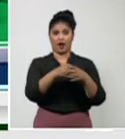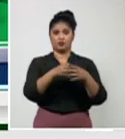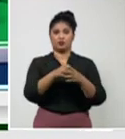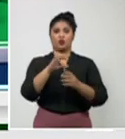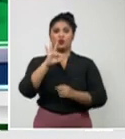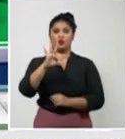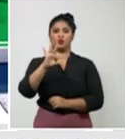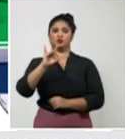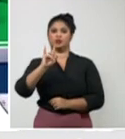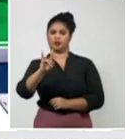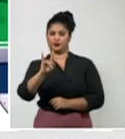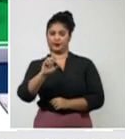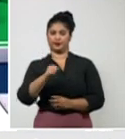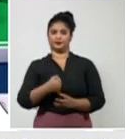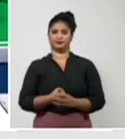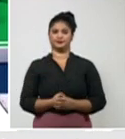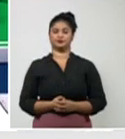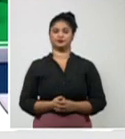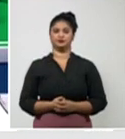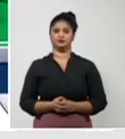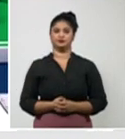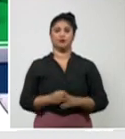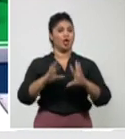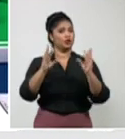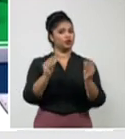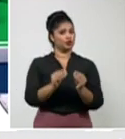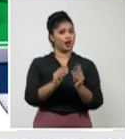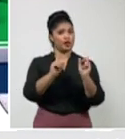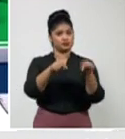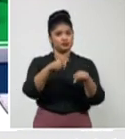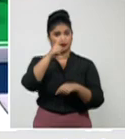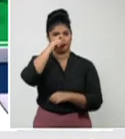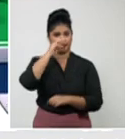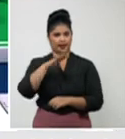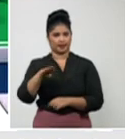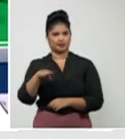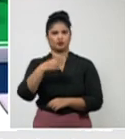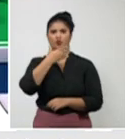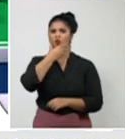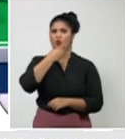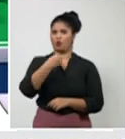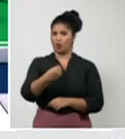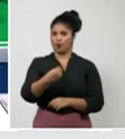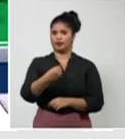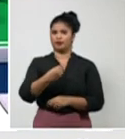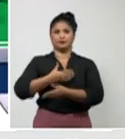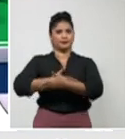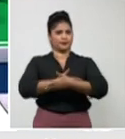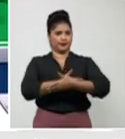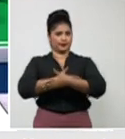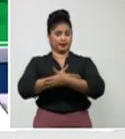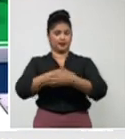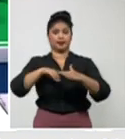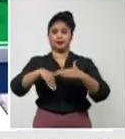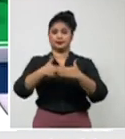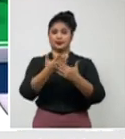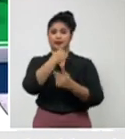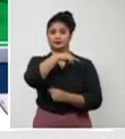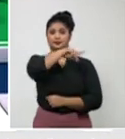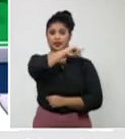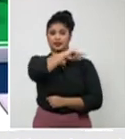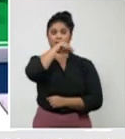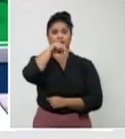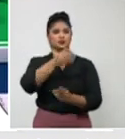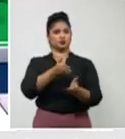89 niños, jóvenes, adolescentes se diagnostican en el día de ayer, cifra que sigue siendo